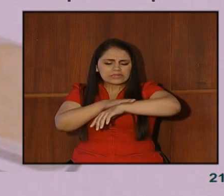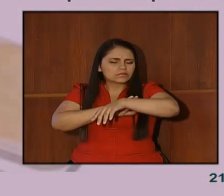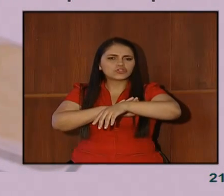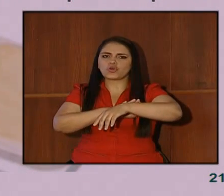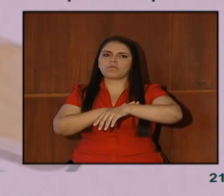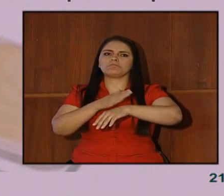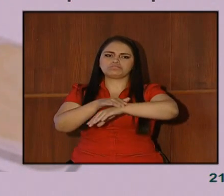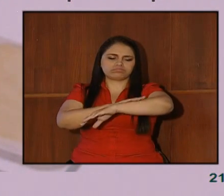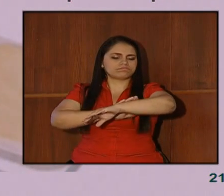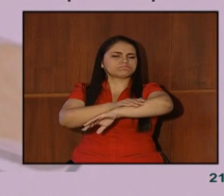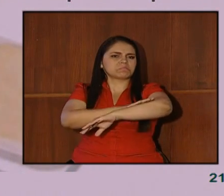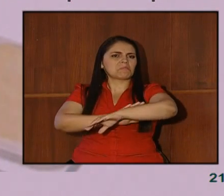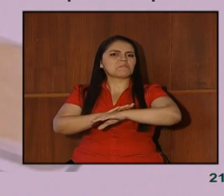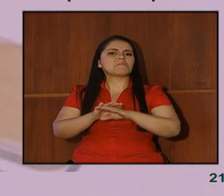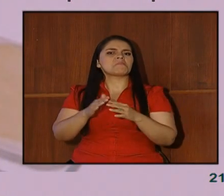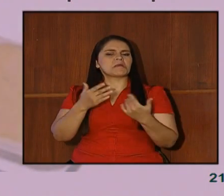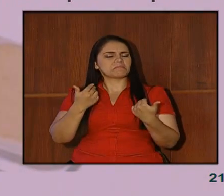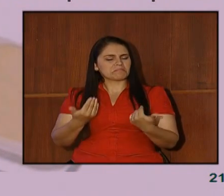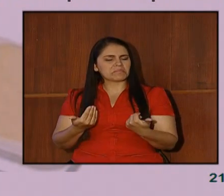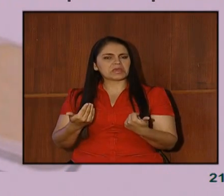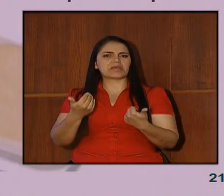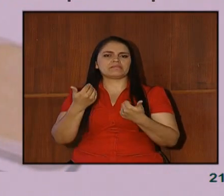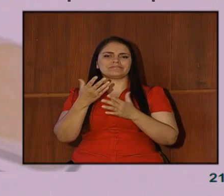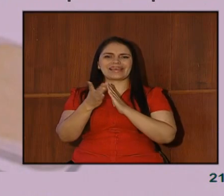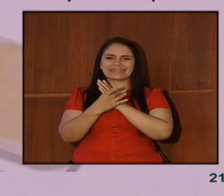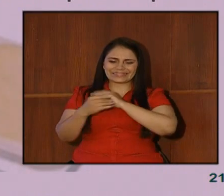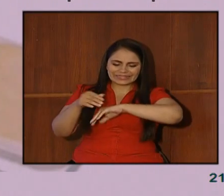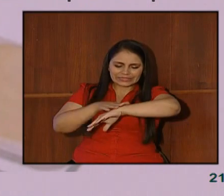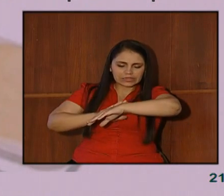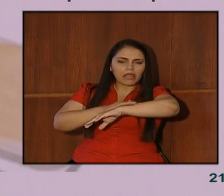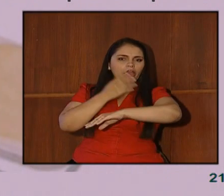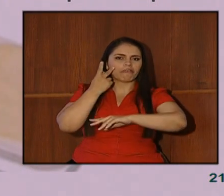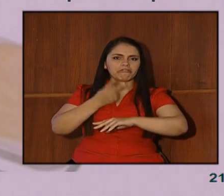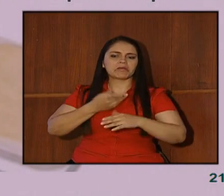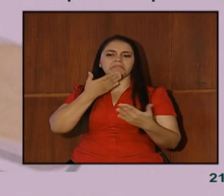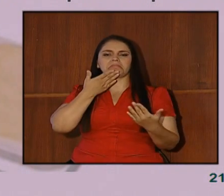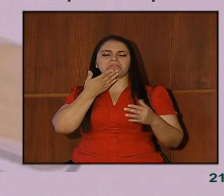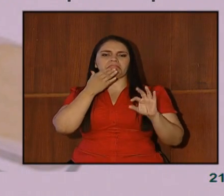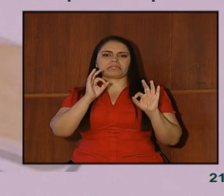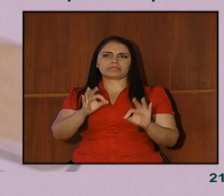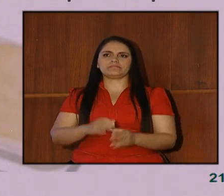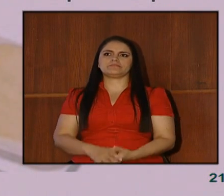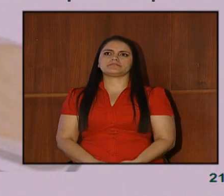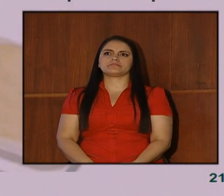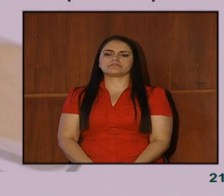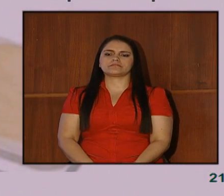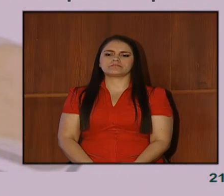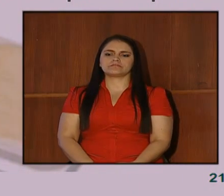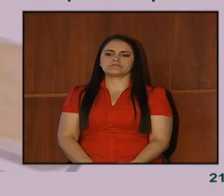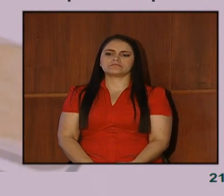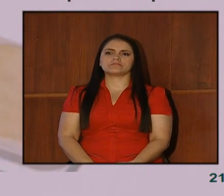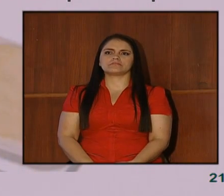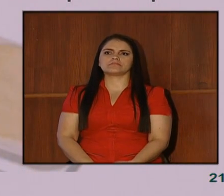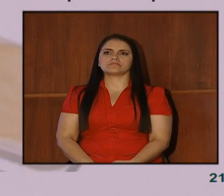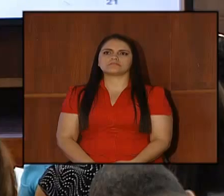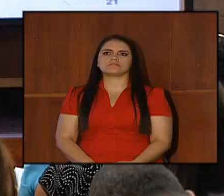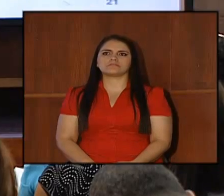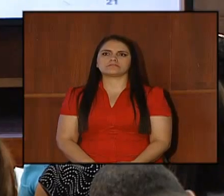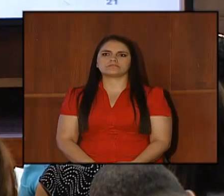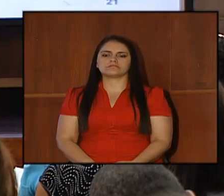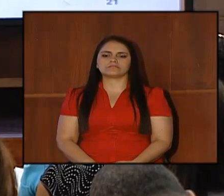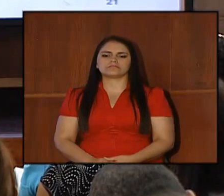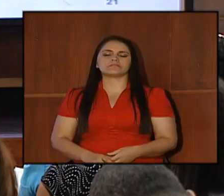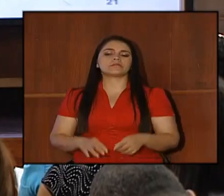quedó como algo lubricadita, hidratada, ¿cierto? Que la piel no quedó reseca. Entonces necesitamos aplicar